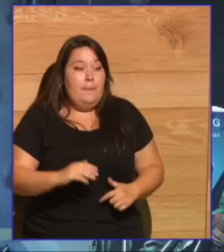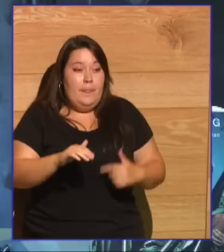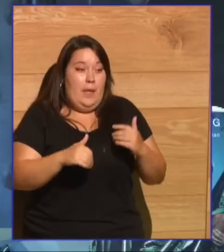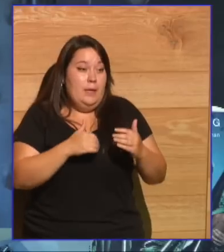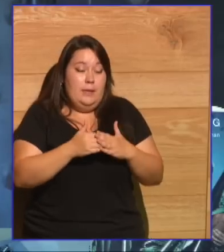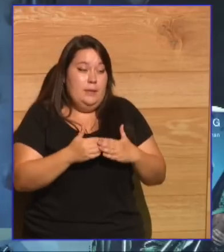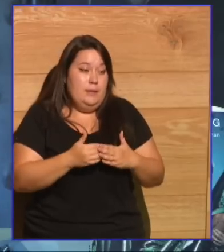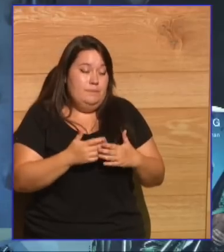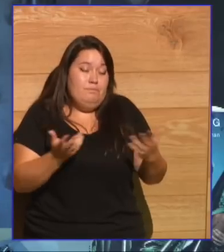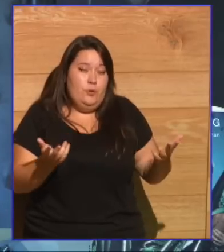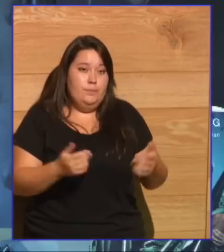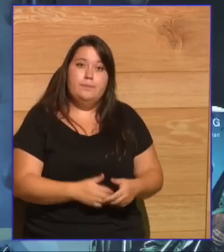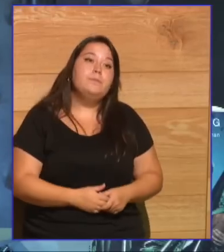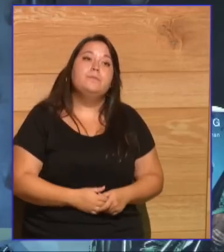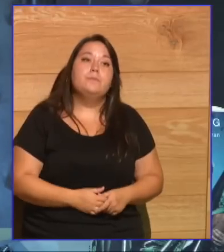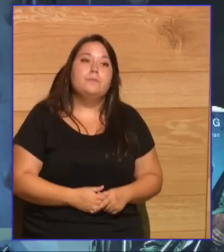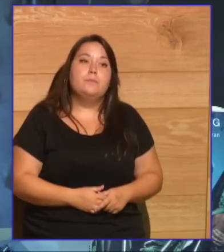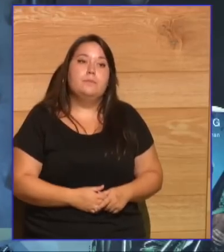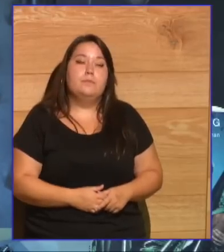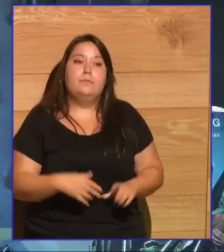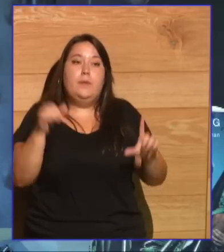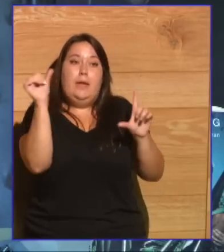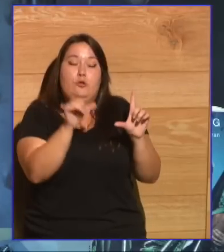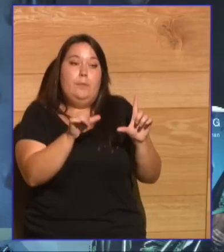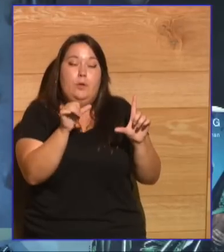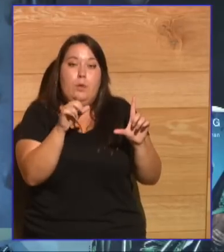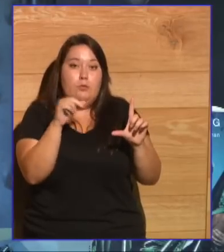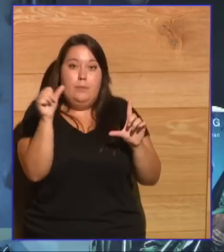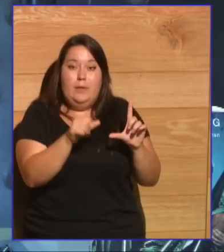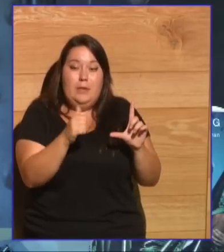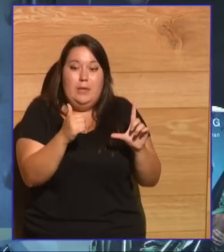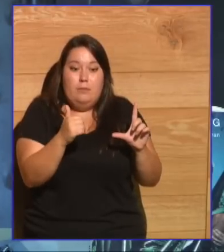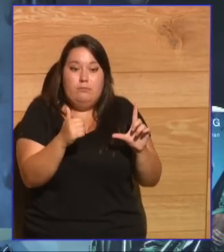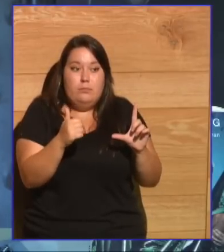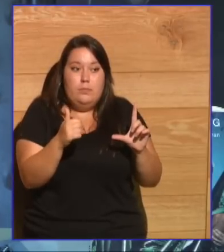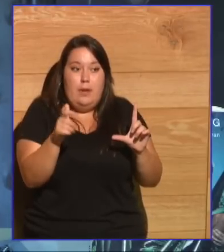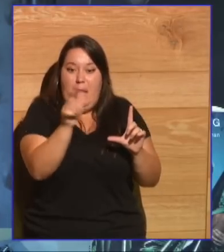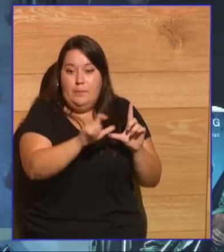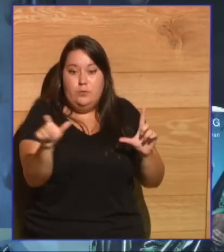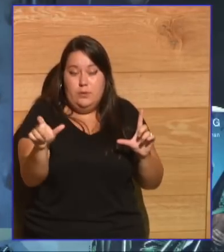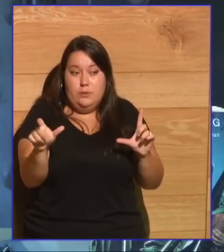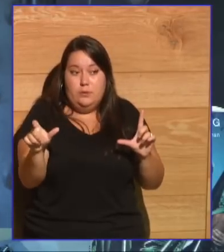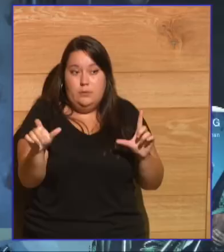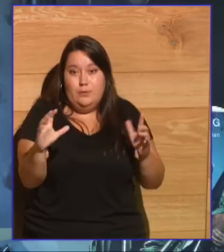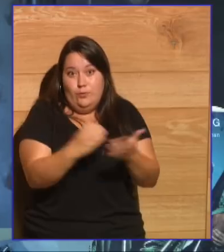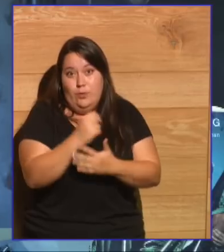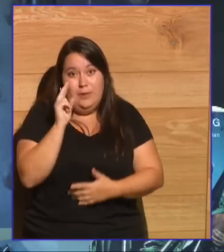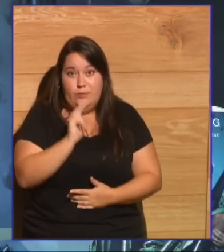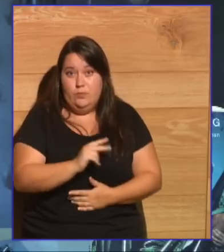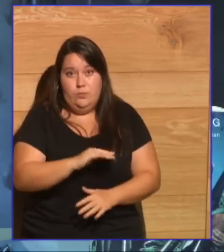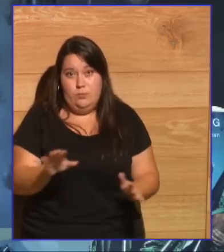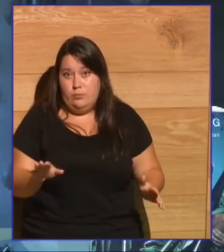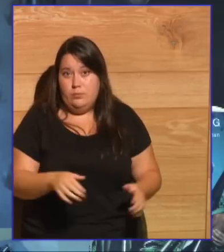javi esta película así que nadie nos hable de spoilers es dable una aunque ha visto todos los seres humanos del planeta al mundo